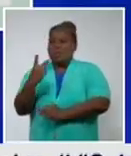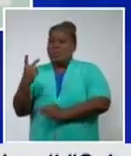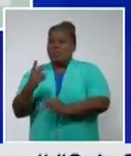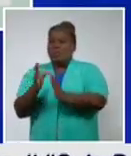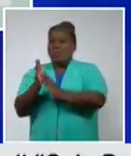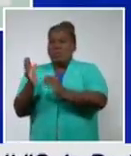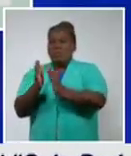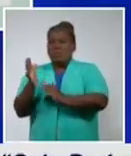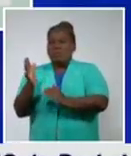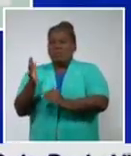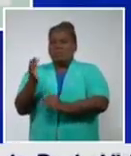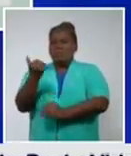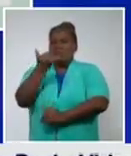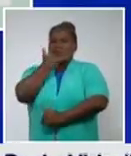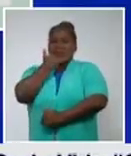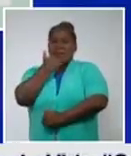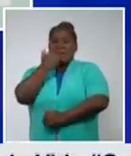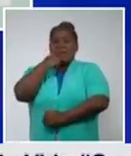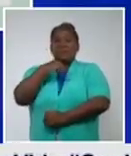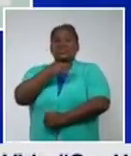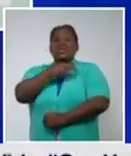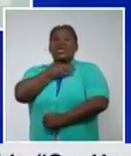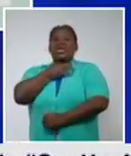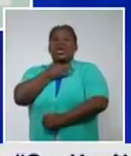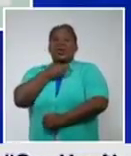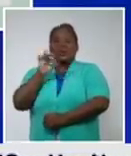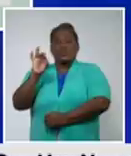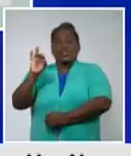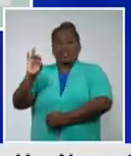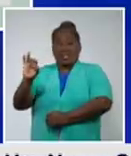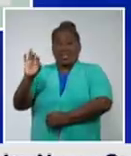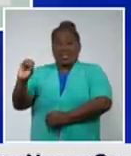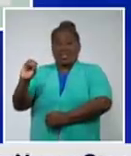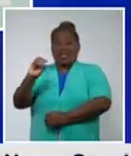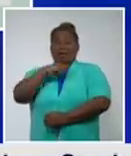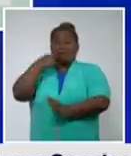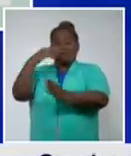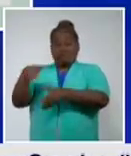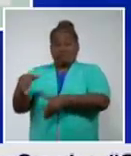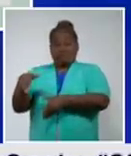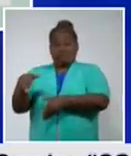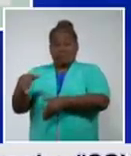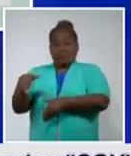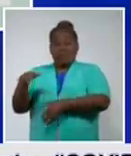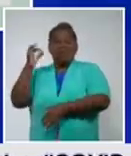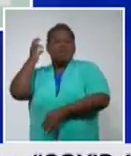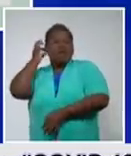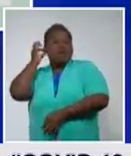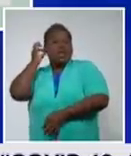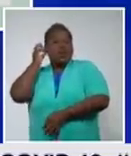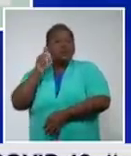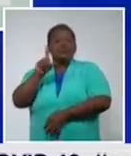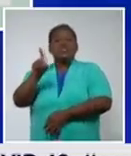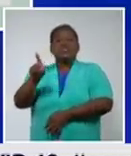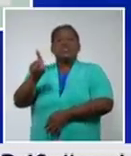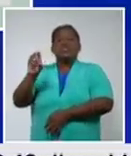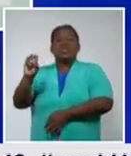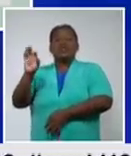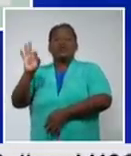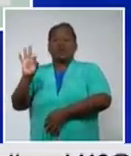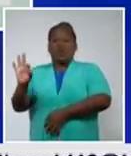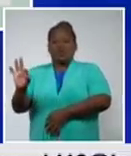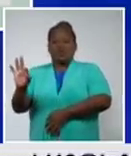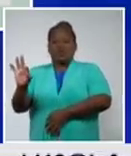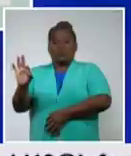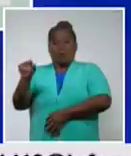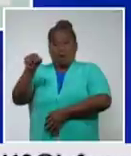de fallecidos fue enero con 70 y febrero con 108. Pero estamos hablando del mes de marzo